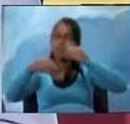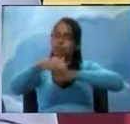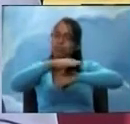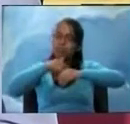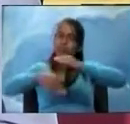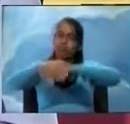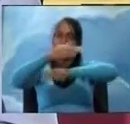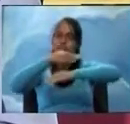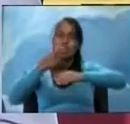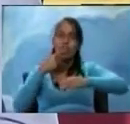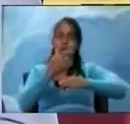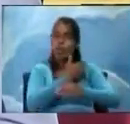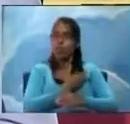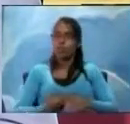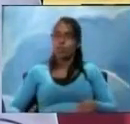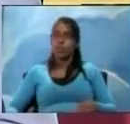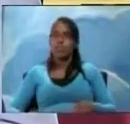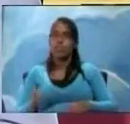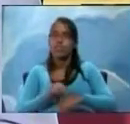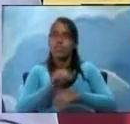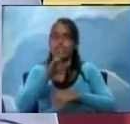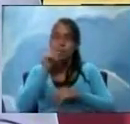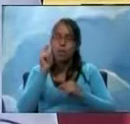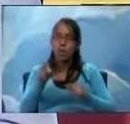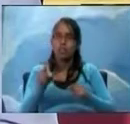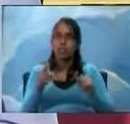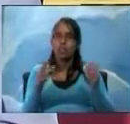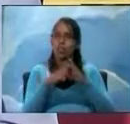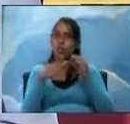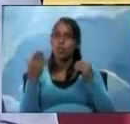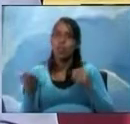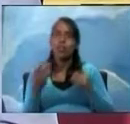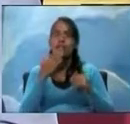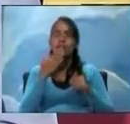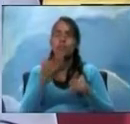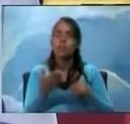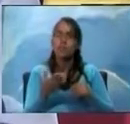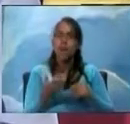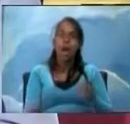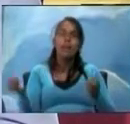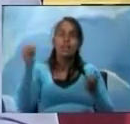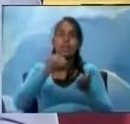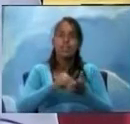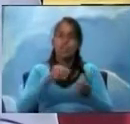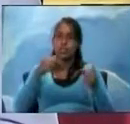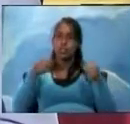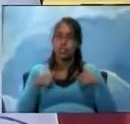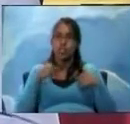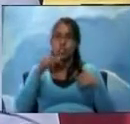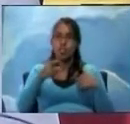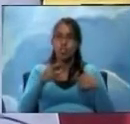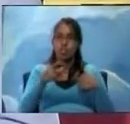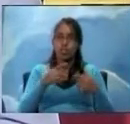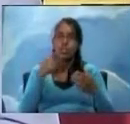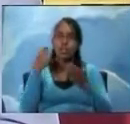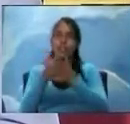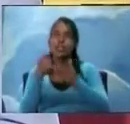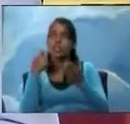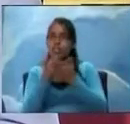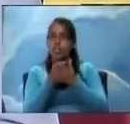y le dijo al dueño del mesón, déjamelo ahí y todo lo que te pida, que al regresar, yo